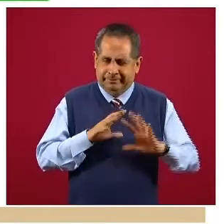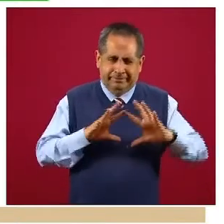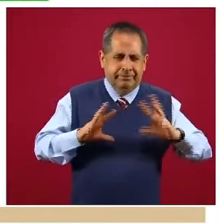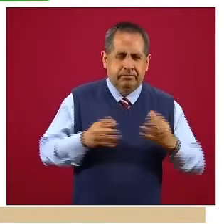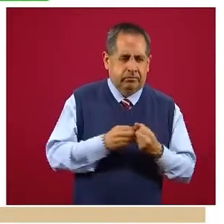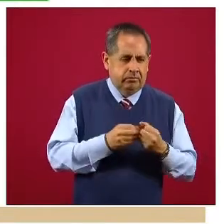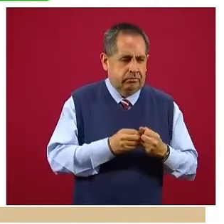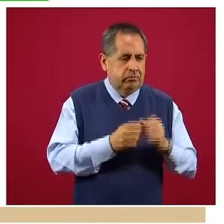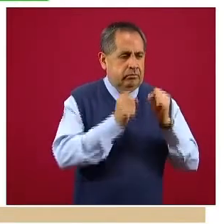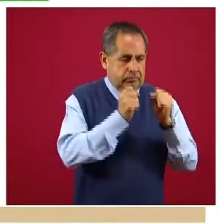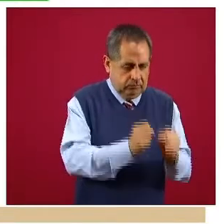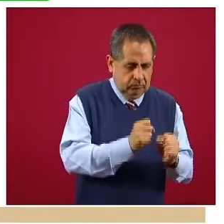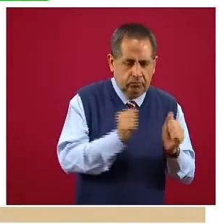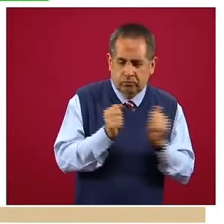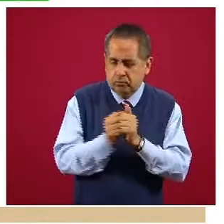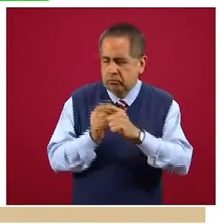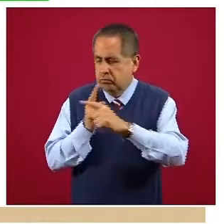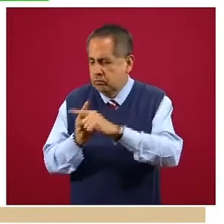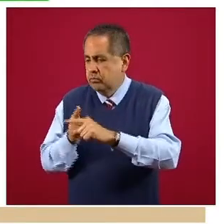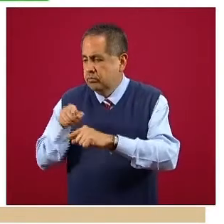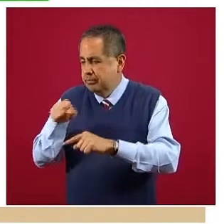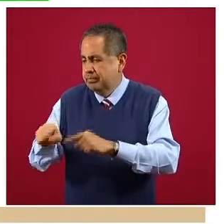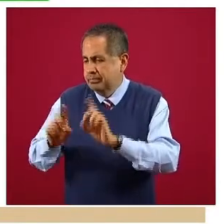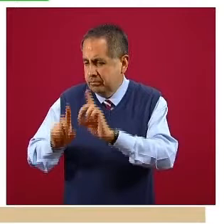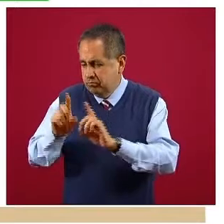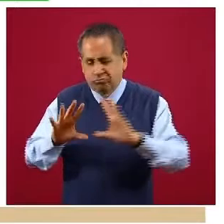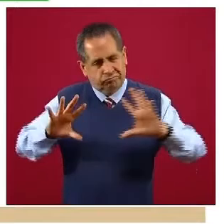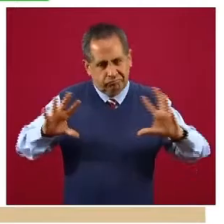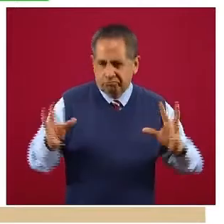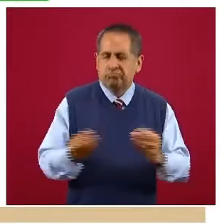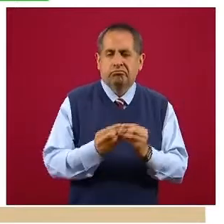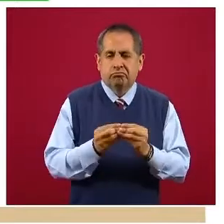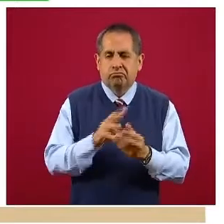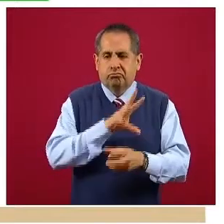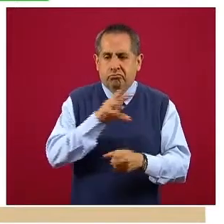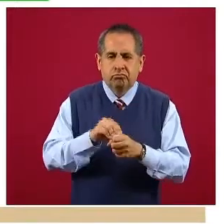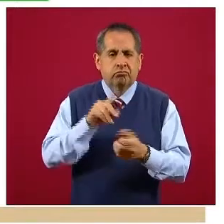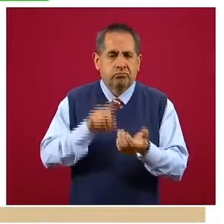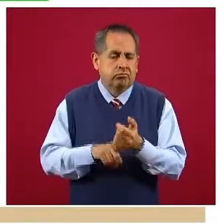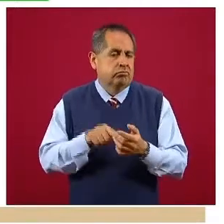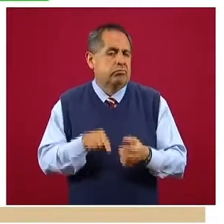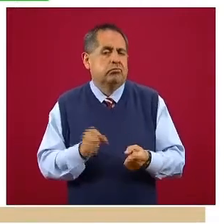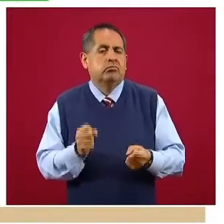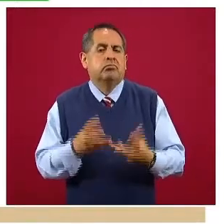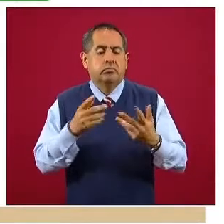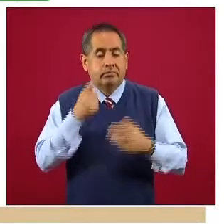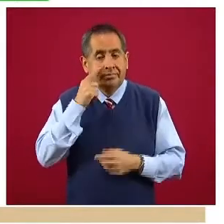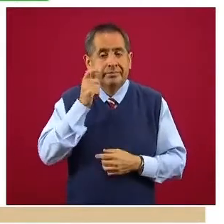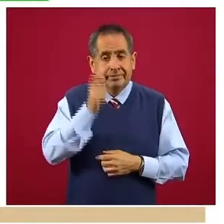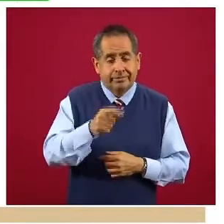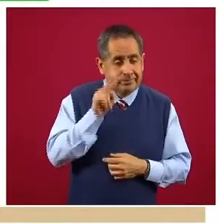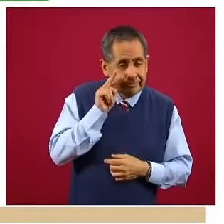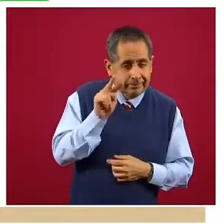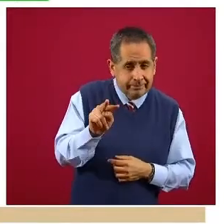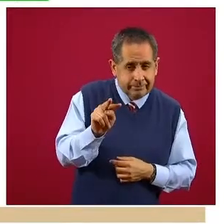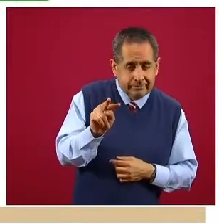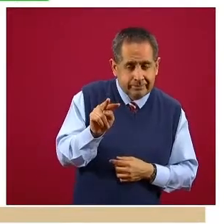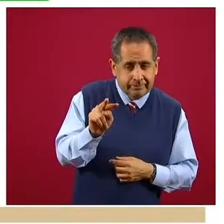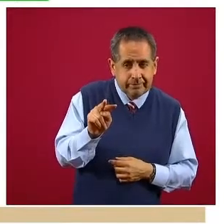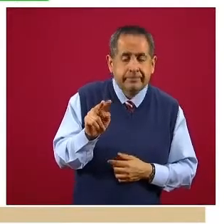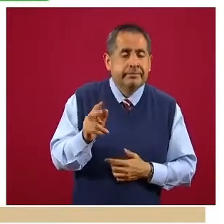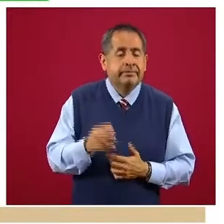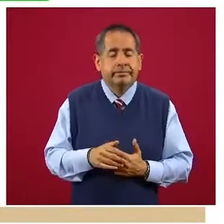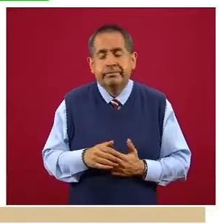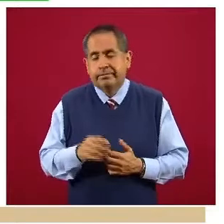casos, es decir, ese porcentaje de positividad lo seguimos aplicando a los casos confirmados y tenemos ahora todos los estimados,